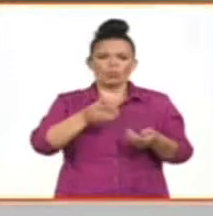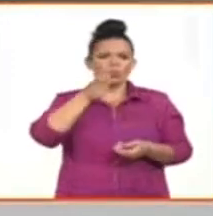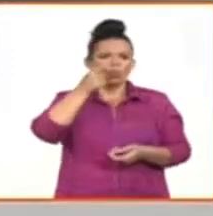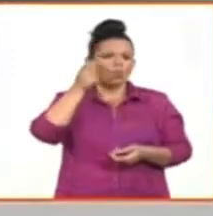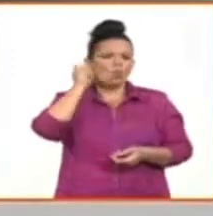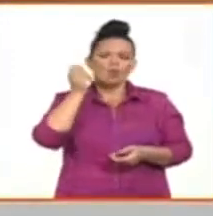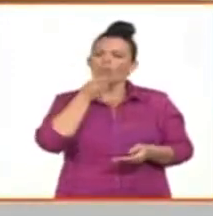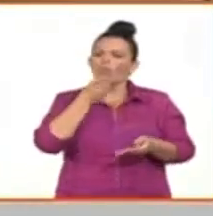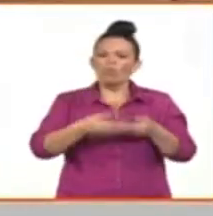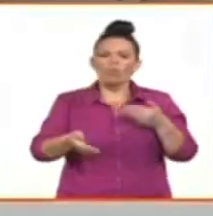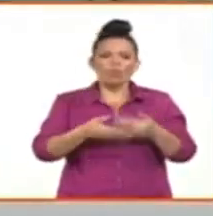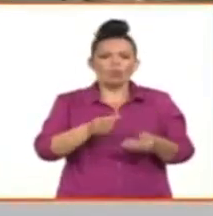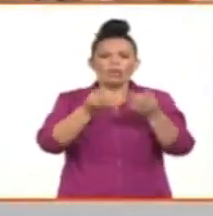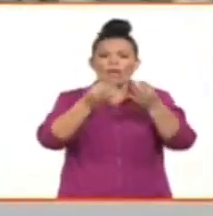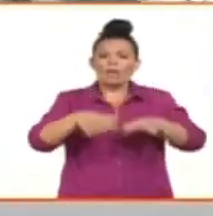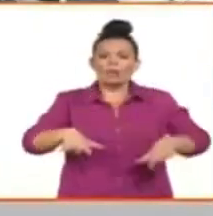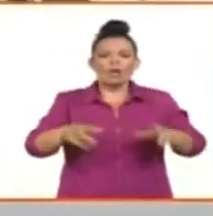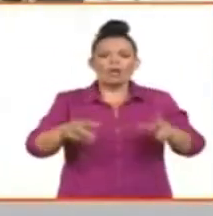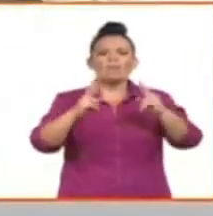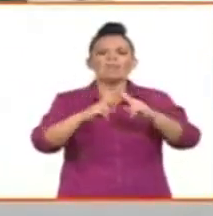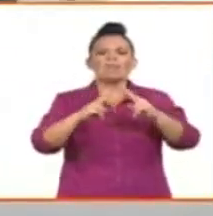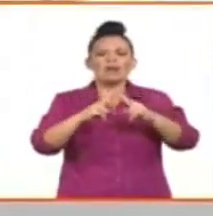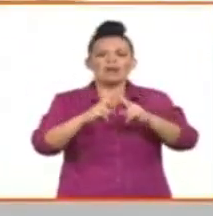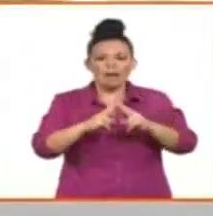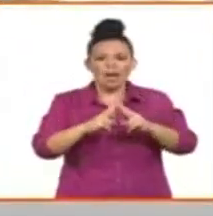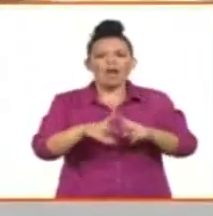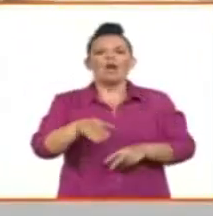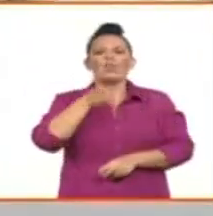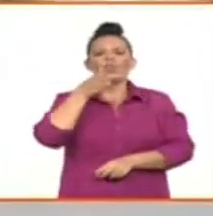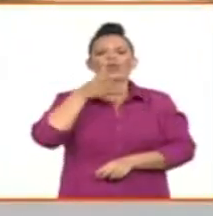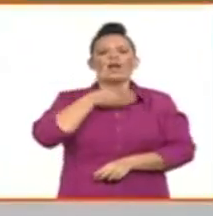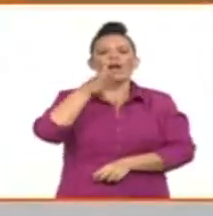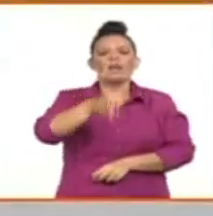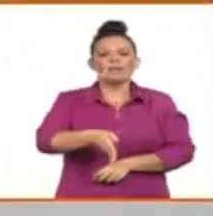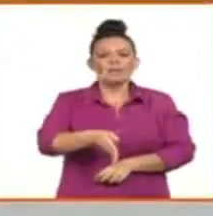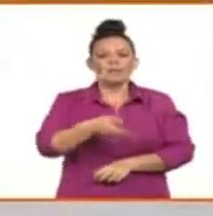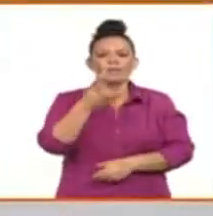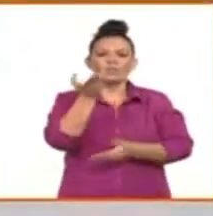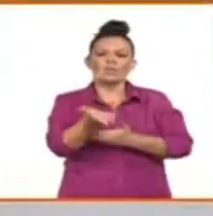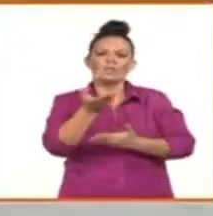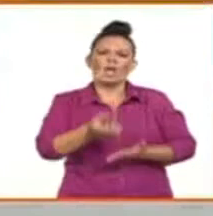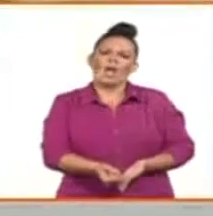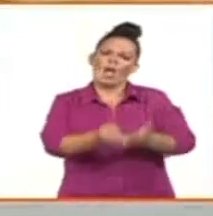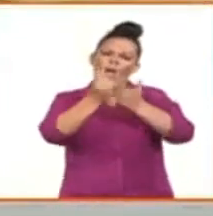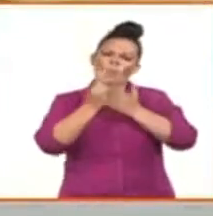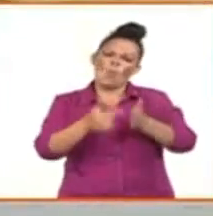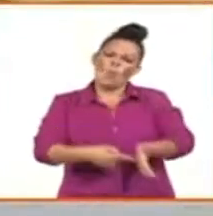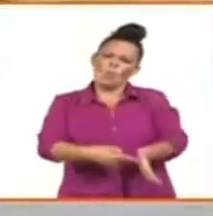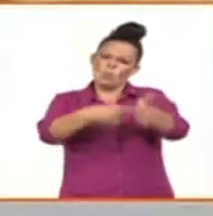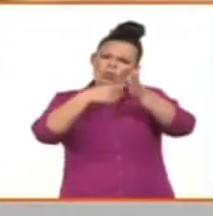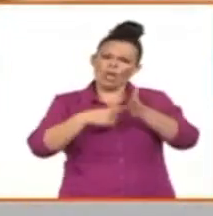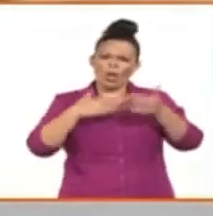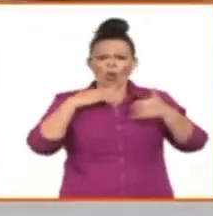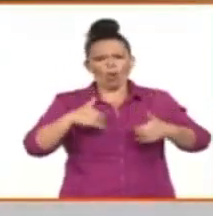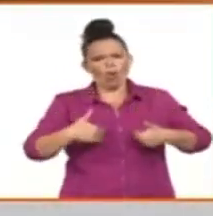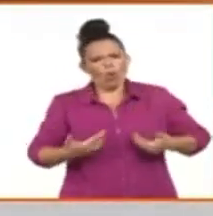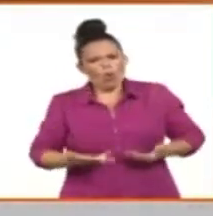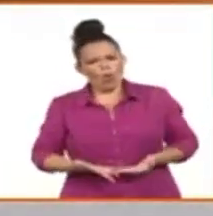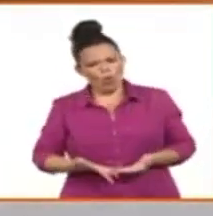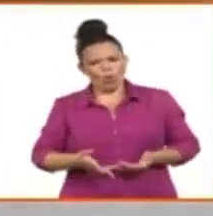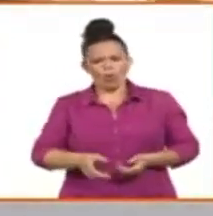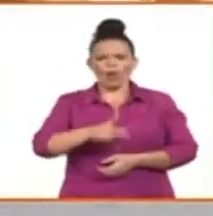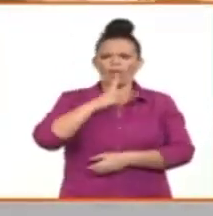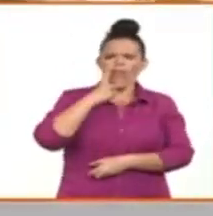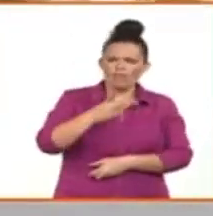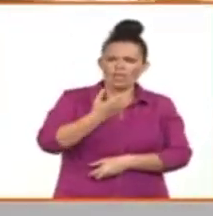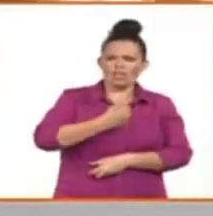responsabilidad se sientan asesorados, tengan la posibilidad de recibir asesoría profesional, consultar contradicciones,